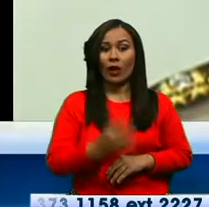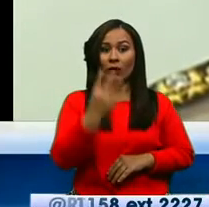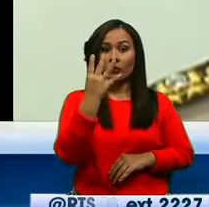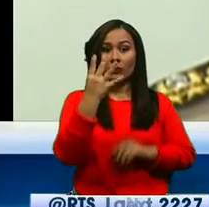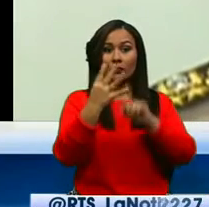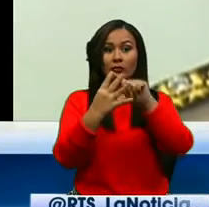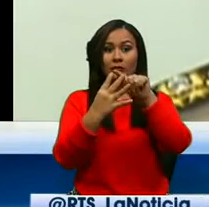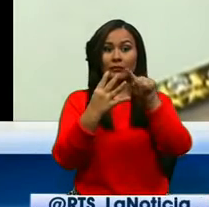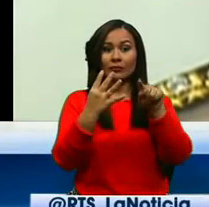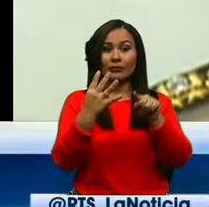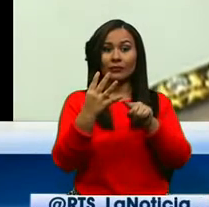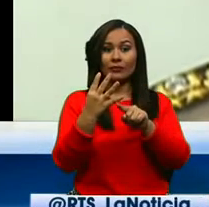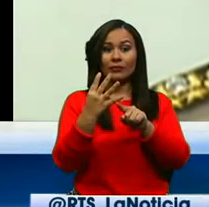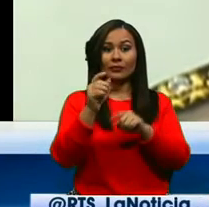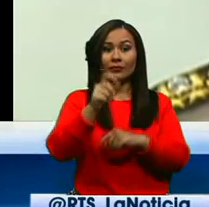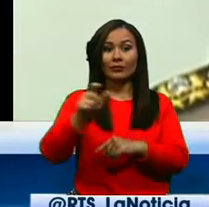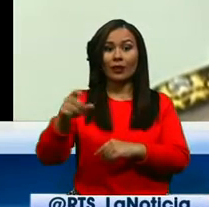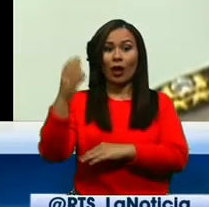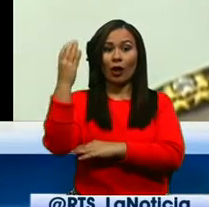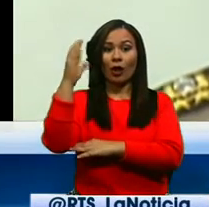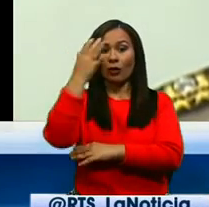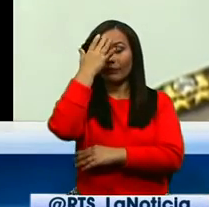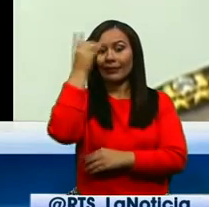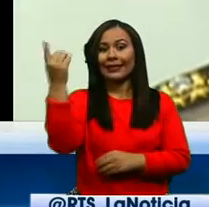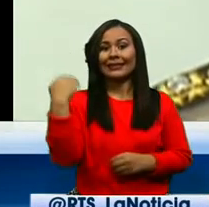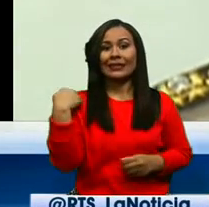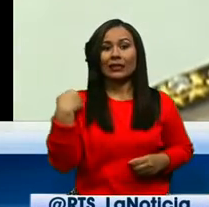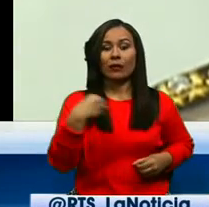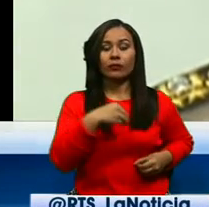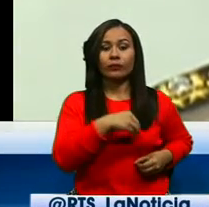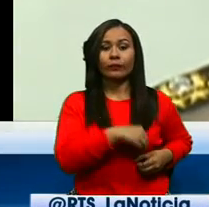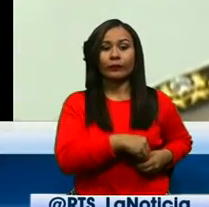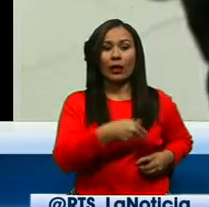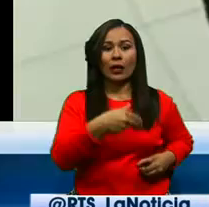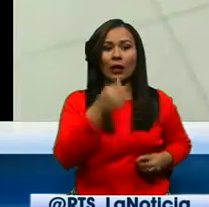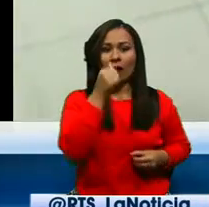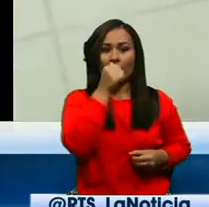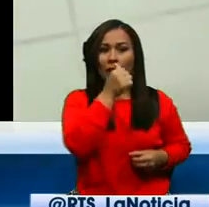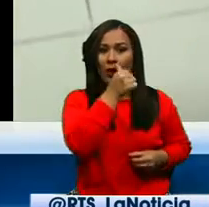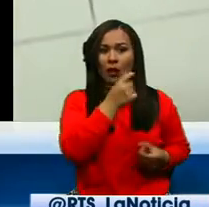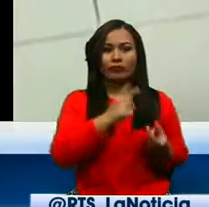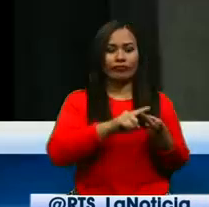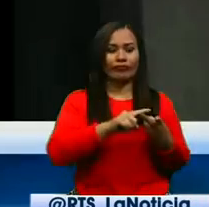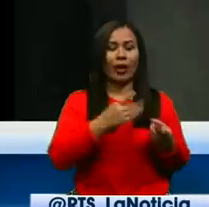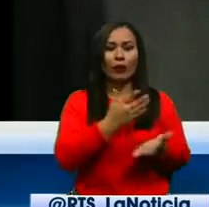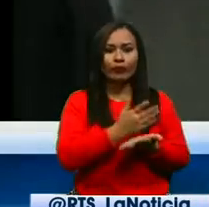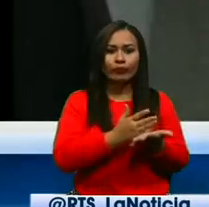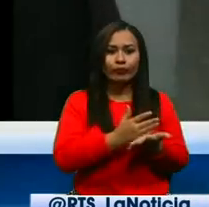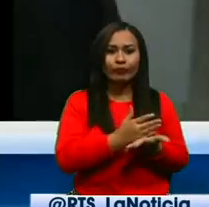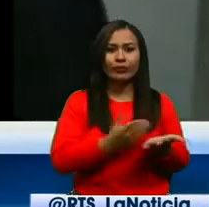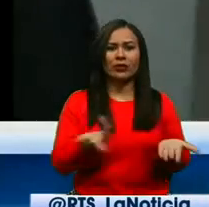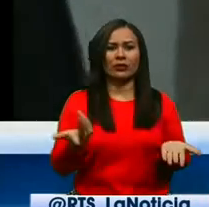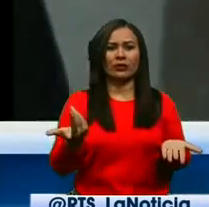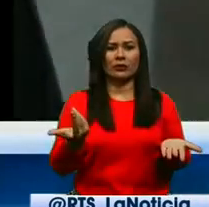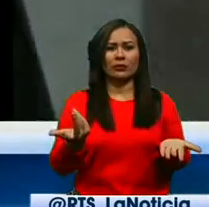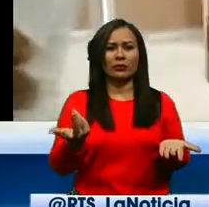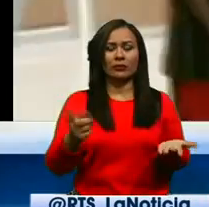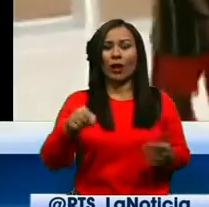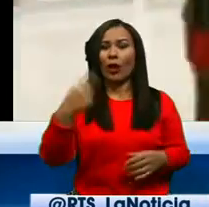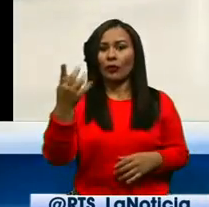de nacionalidad colombiana por porte de armas blancas. También se suscitaron